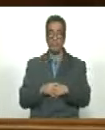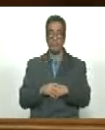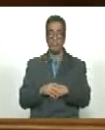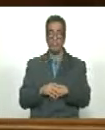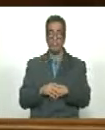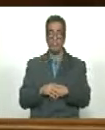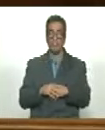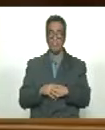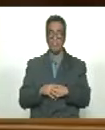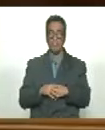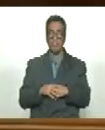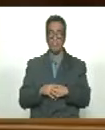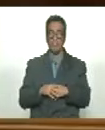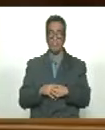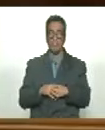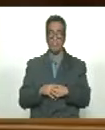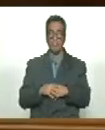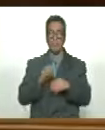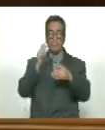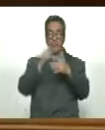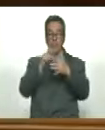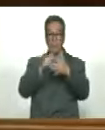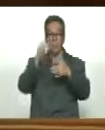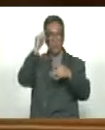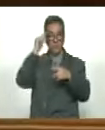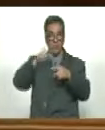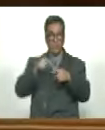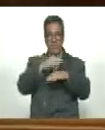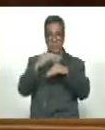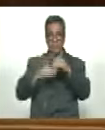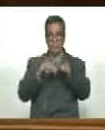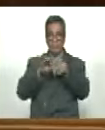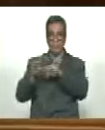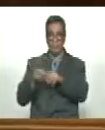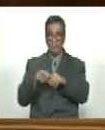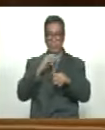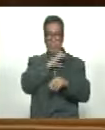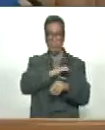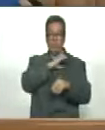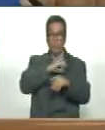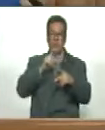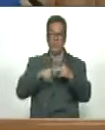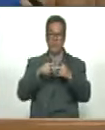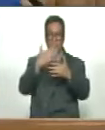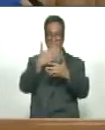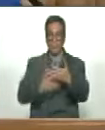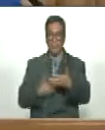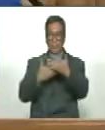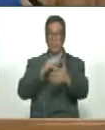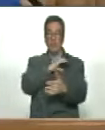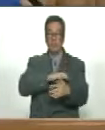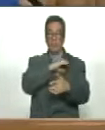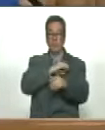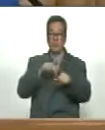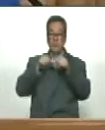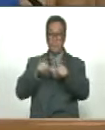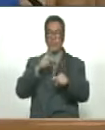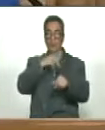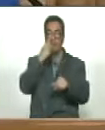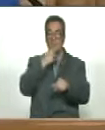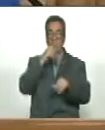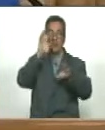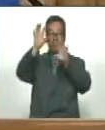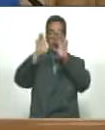Exteriores. Siguiente punto del orden del día, ciudadana secretaria. Considerar el informe presentado por la Comisión Permanente